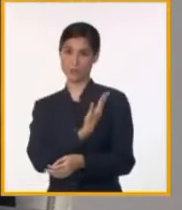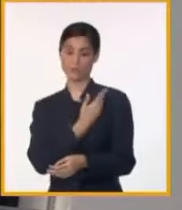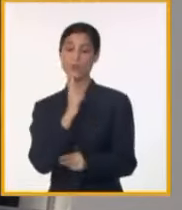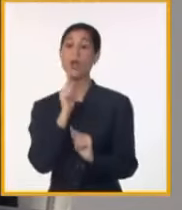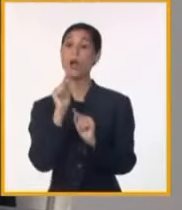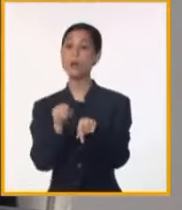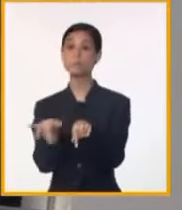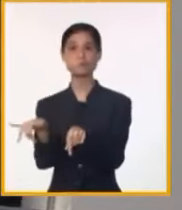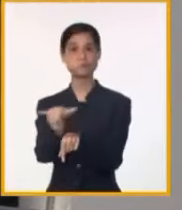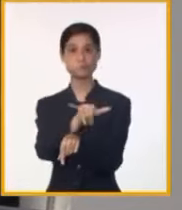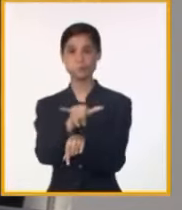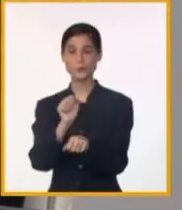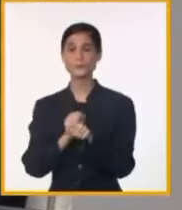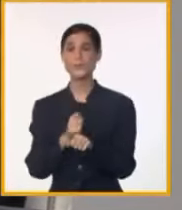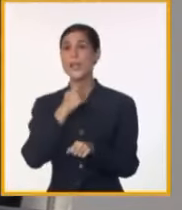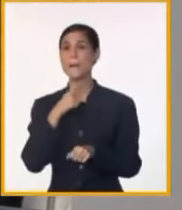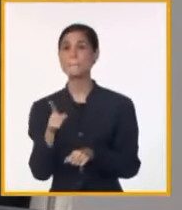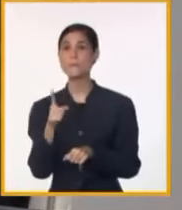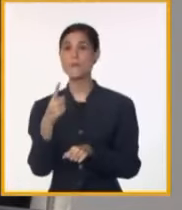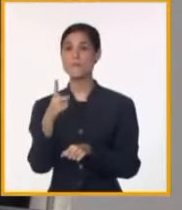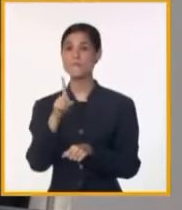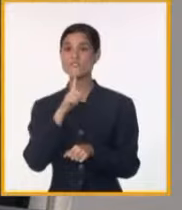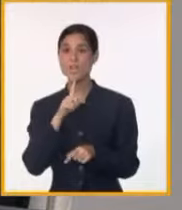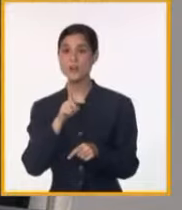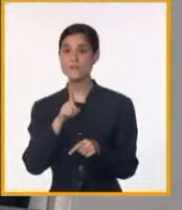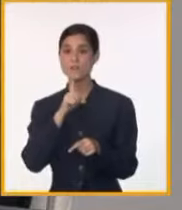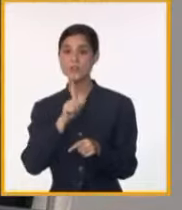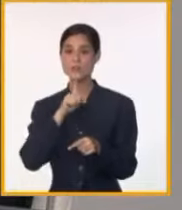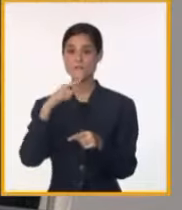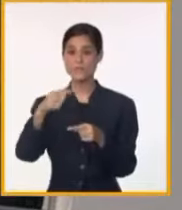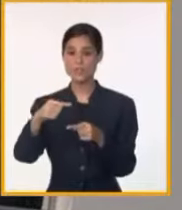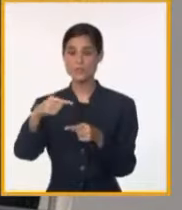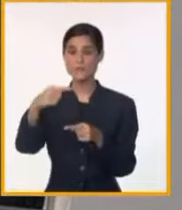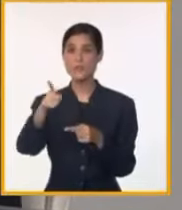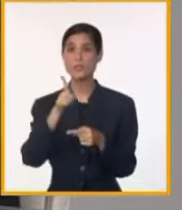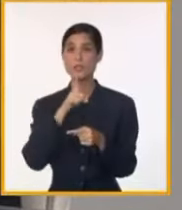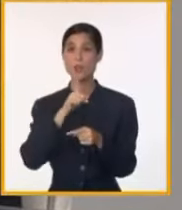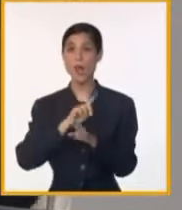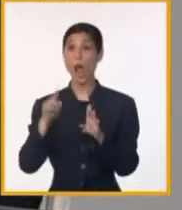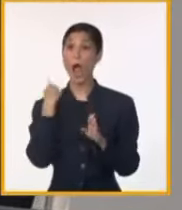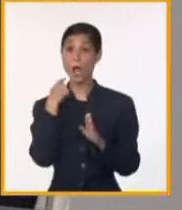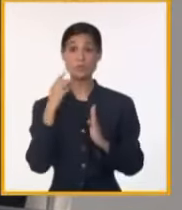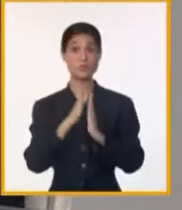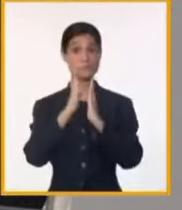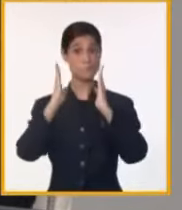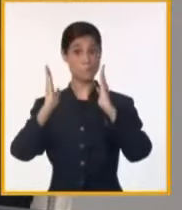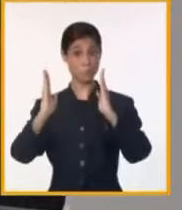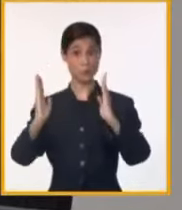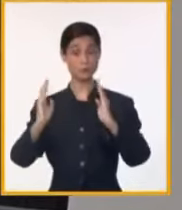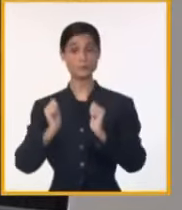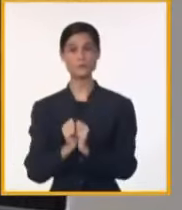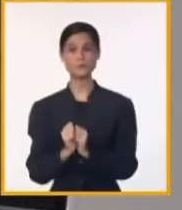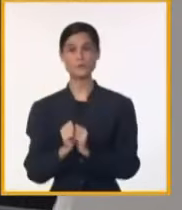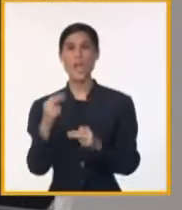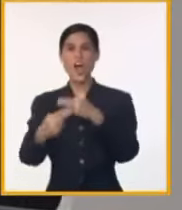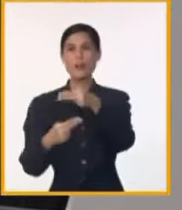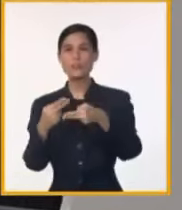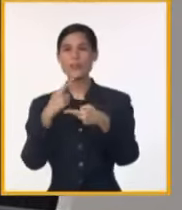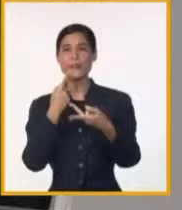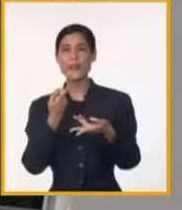acudía todos los viernes estuvieron acudiendo Durante un año hasta la hasta la cerca el muro